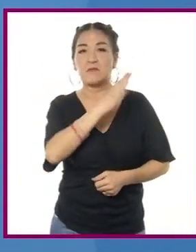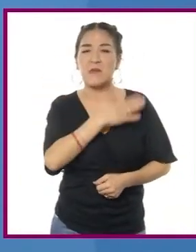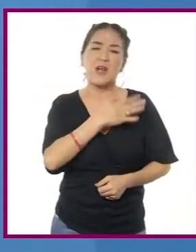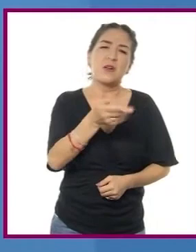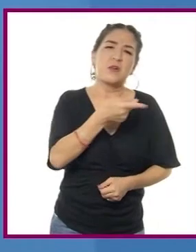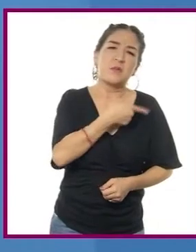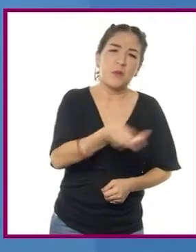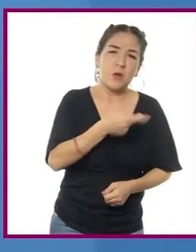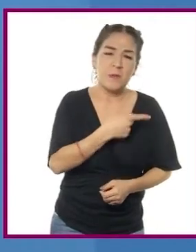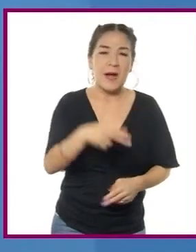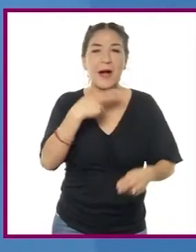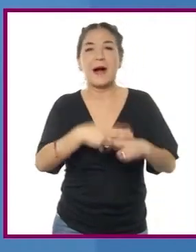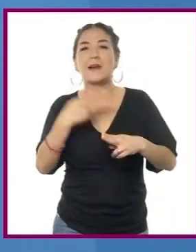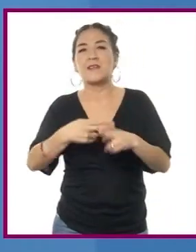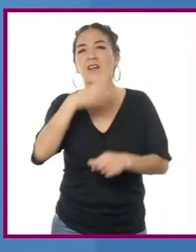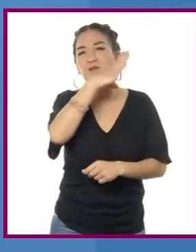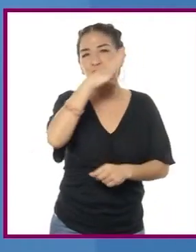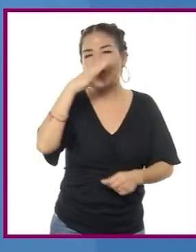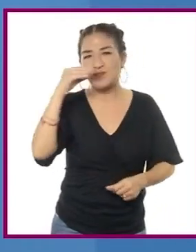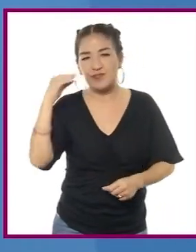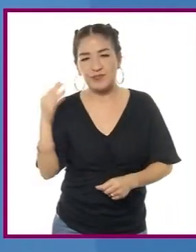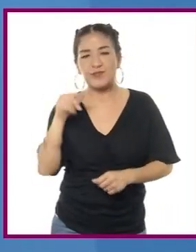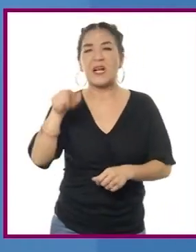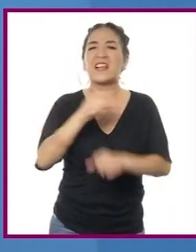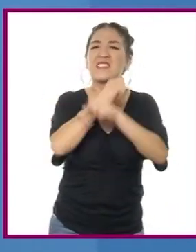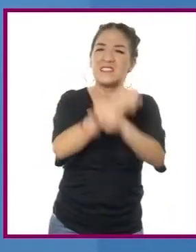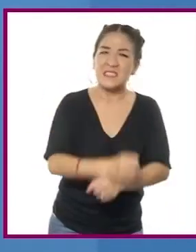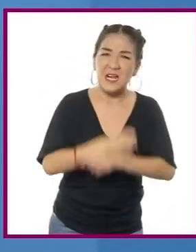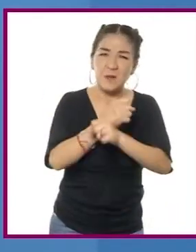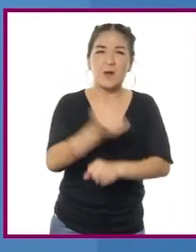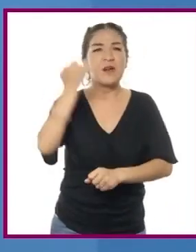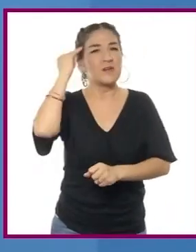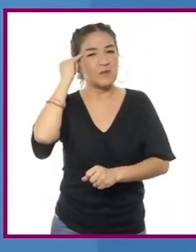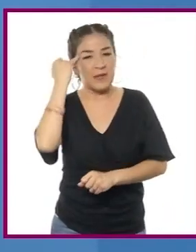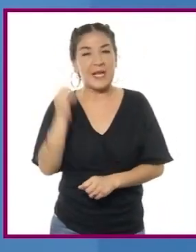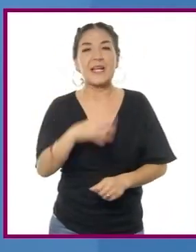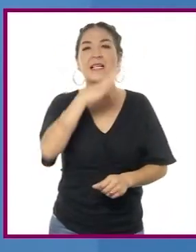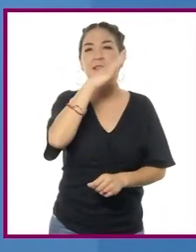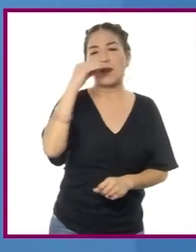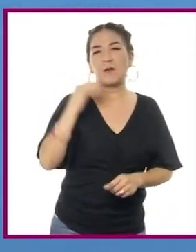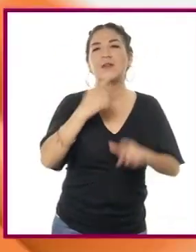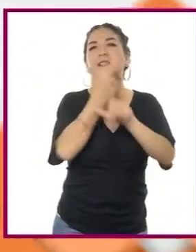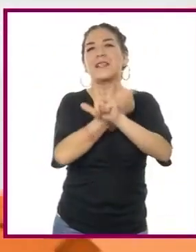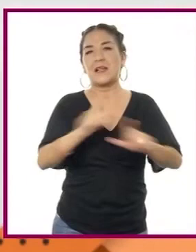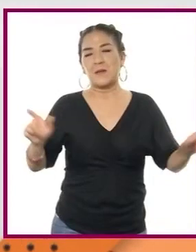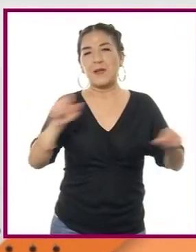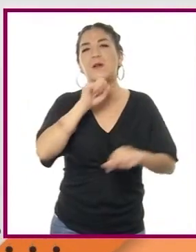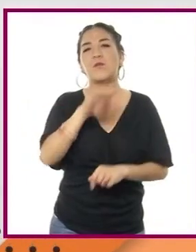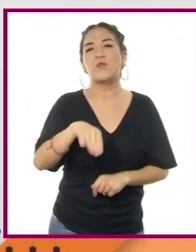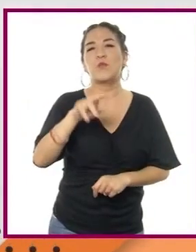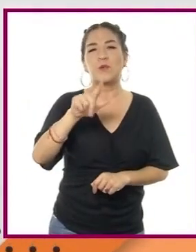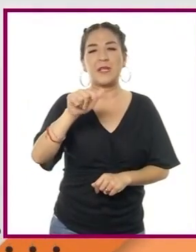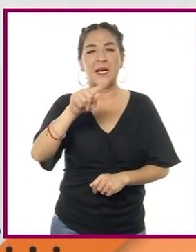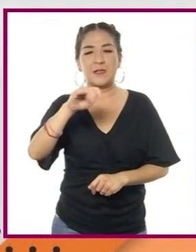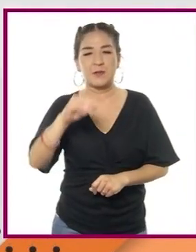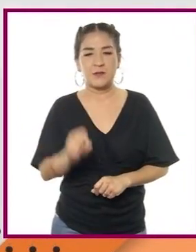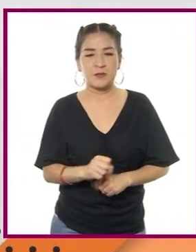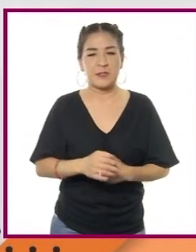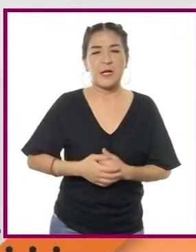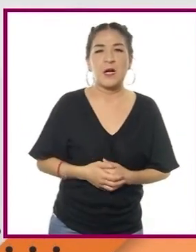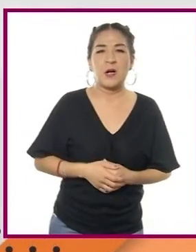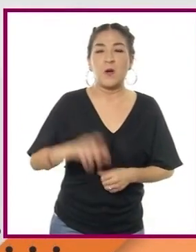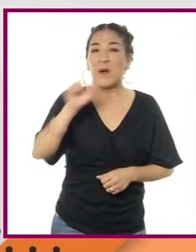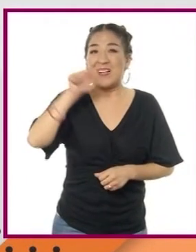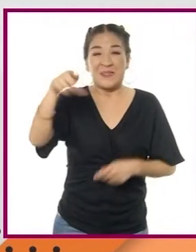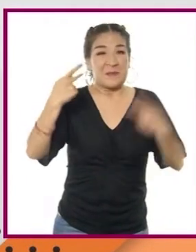pobres hasta negros esclavos, pasando por mestizos, negros libres y mulatos. Cuando los dueños no